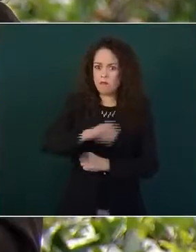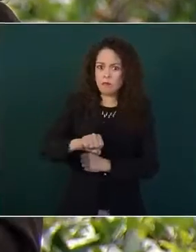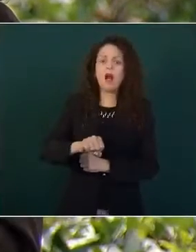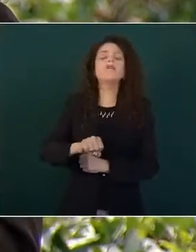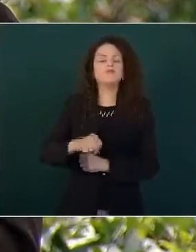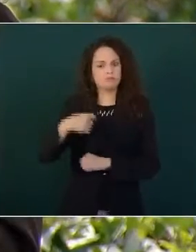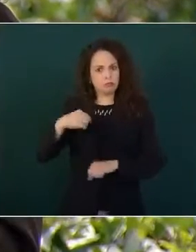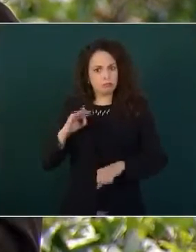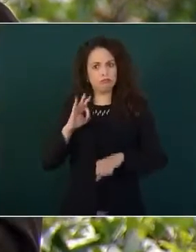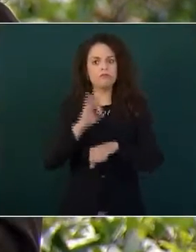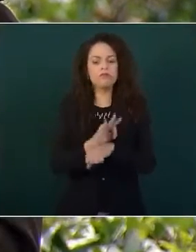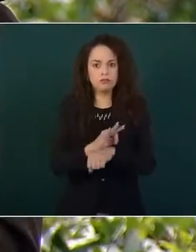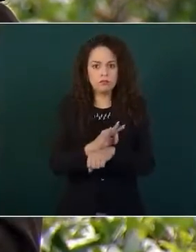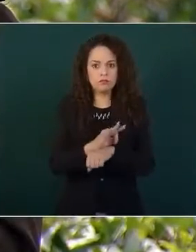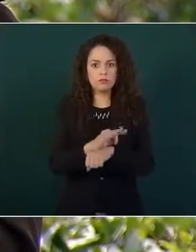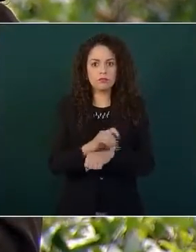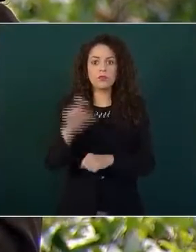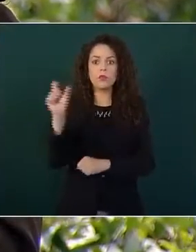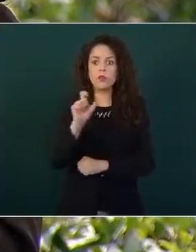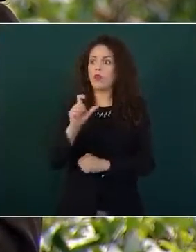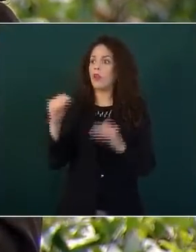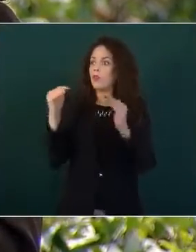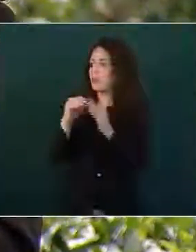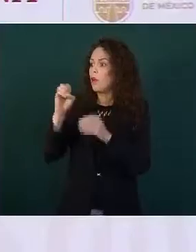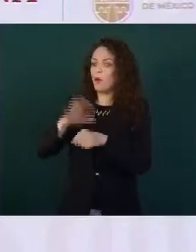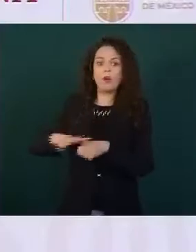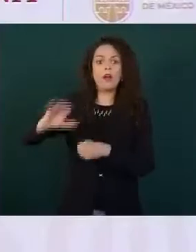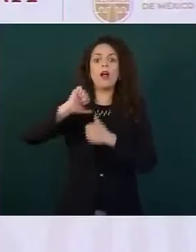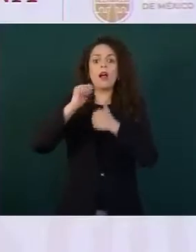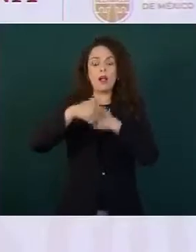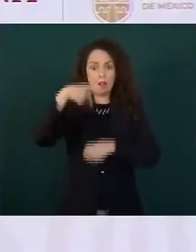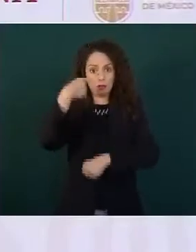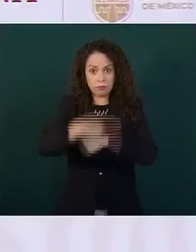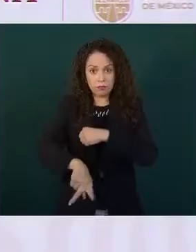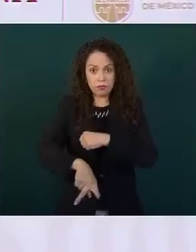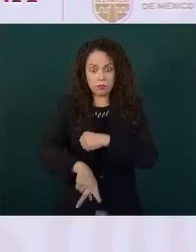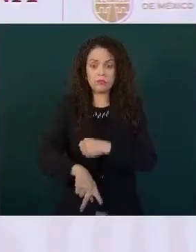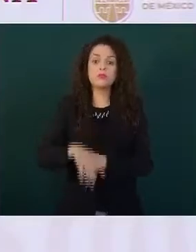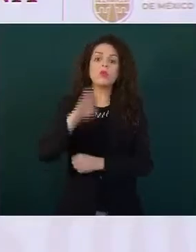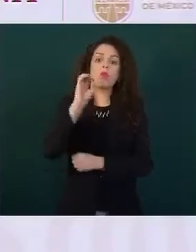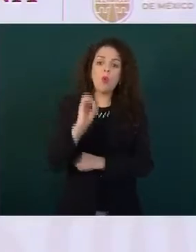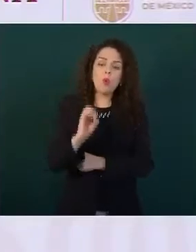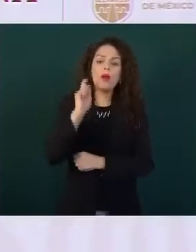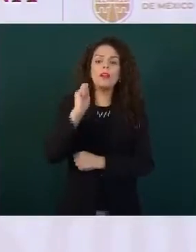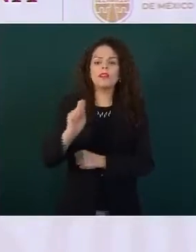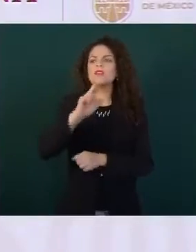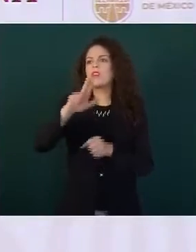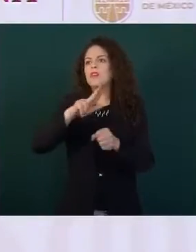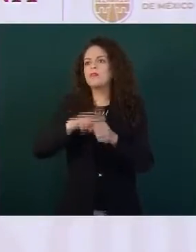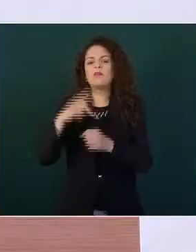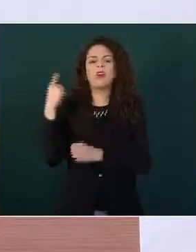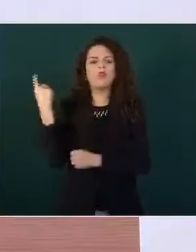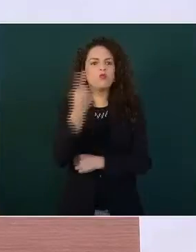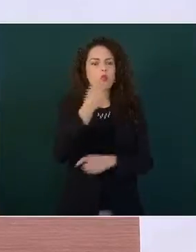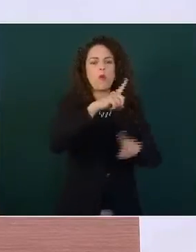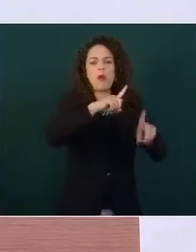física y patrimonio están en riesgo por algún desastre natural o